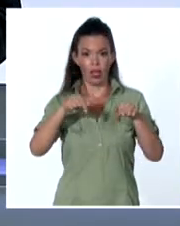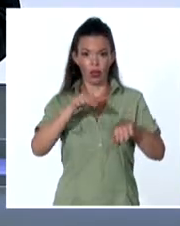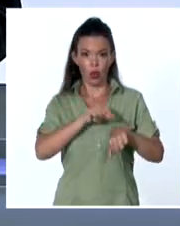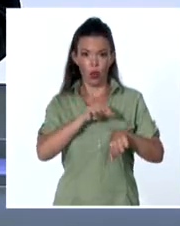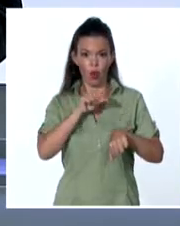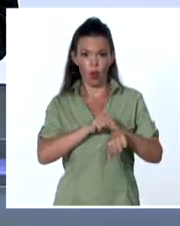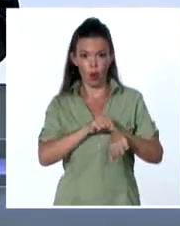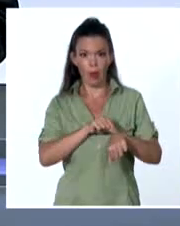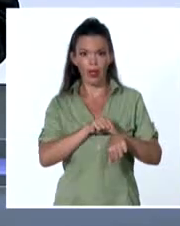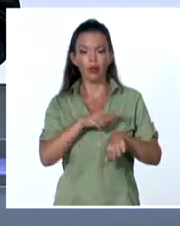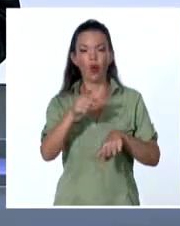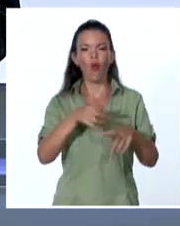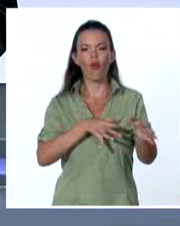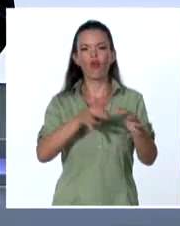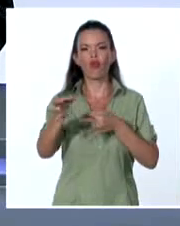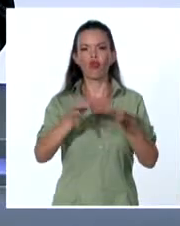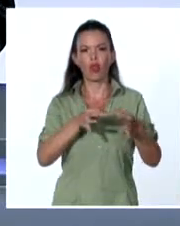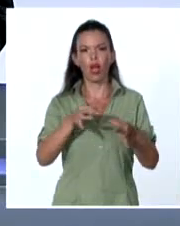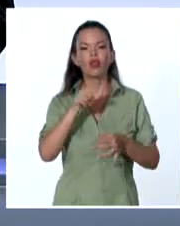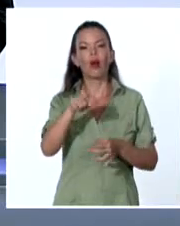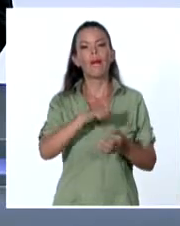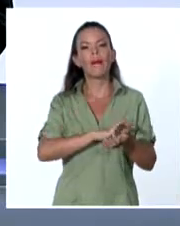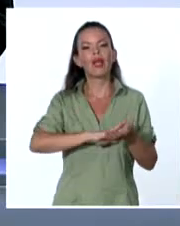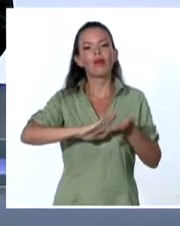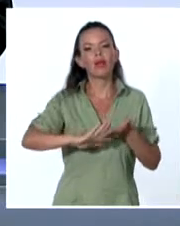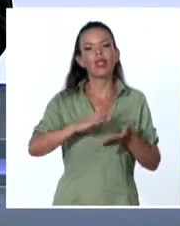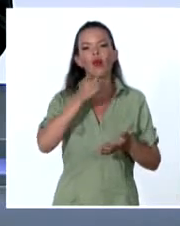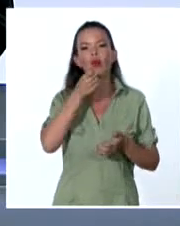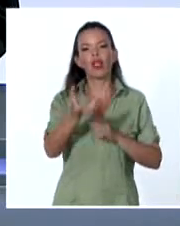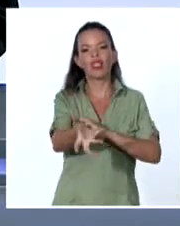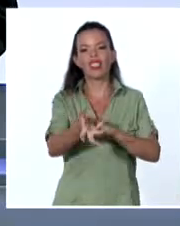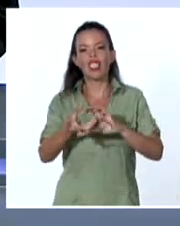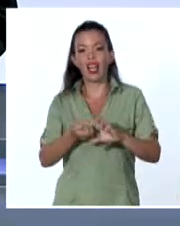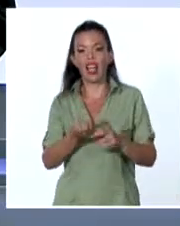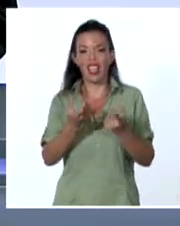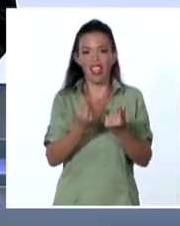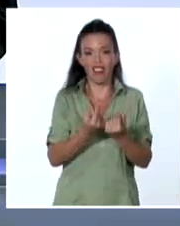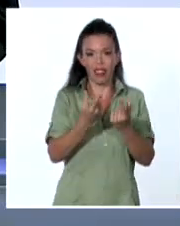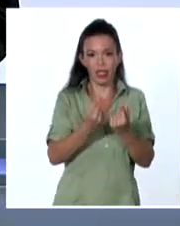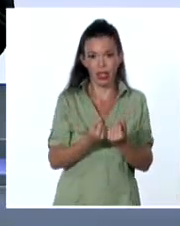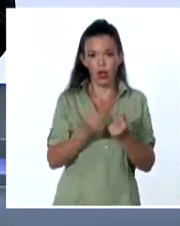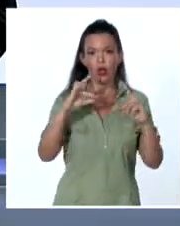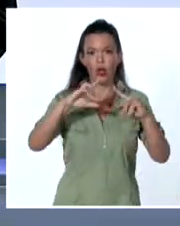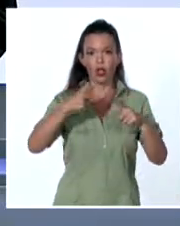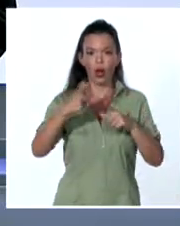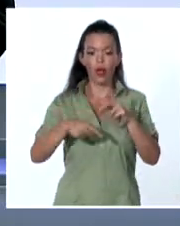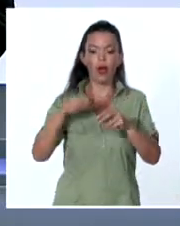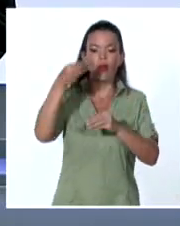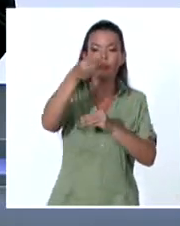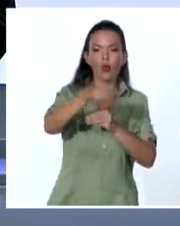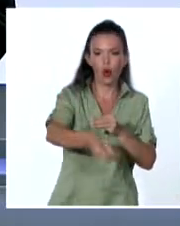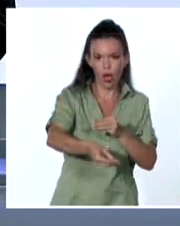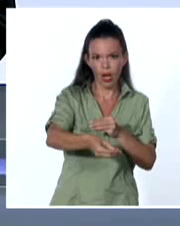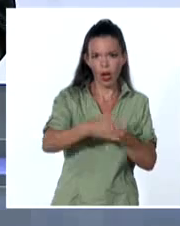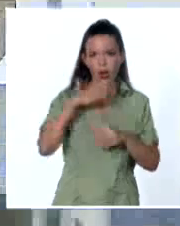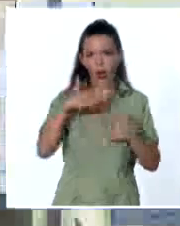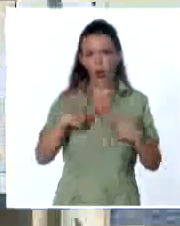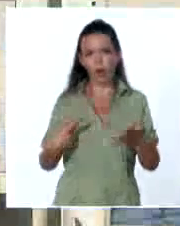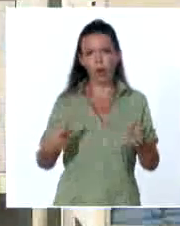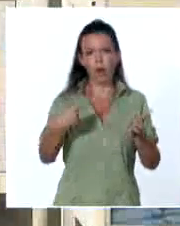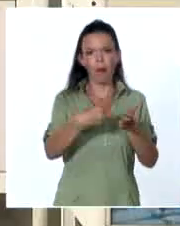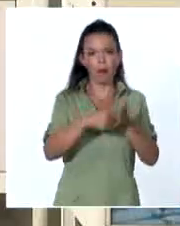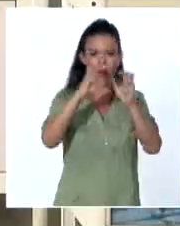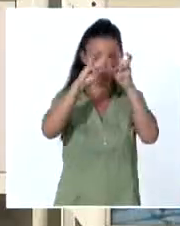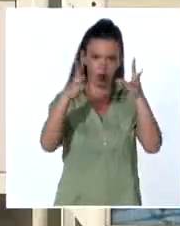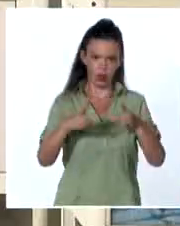esa prestación que permite a los ciudadanos retirar efectivo de los comercios y reponerlo a través de un pago en línea.